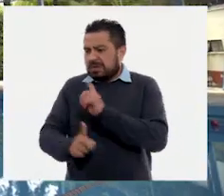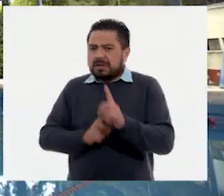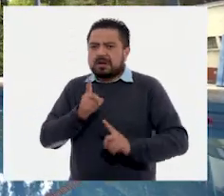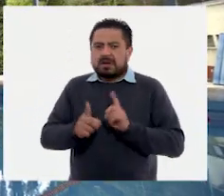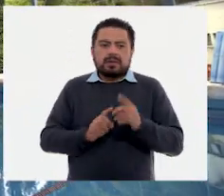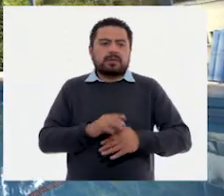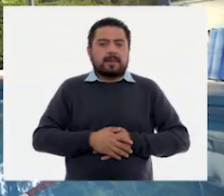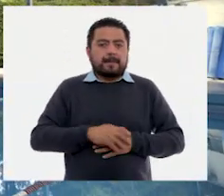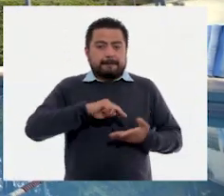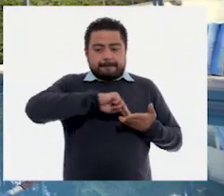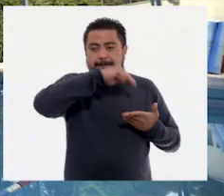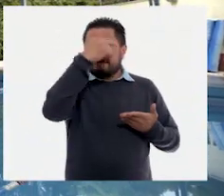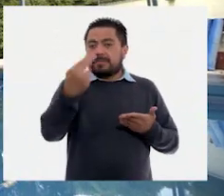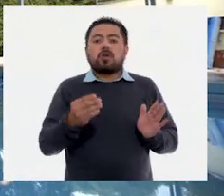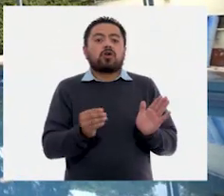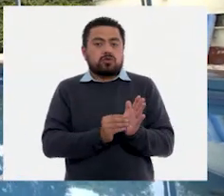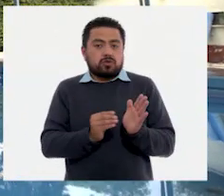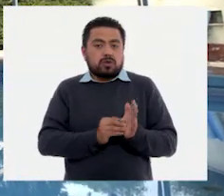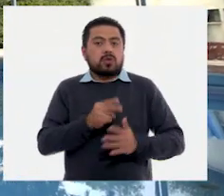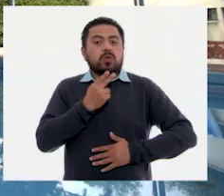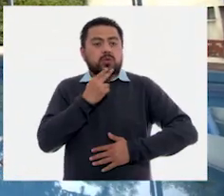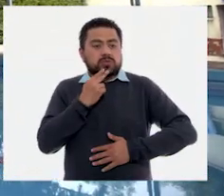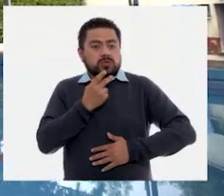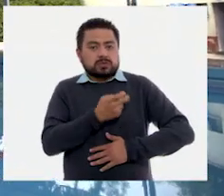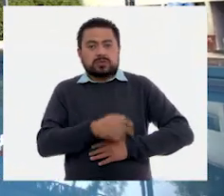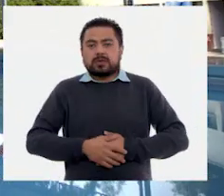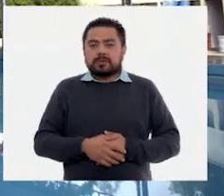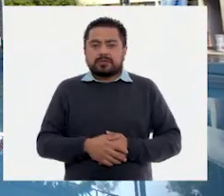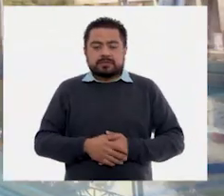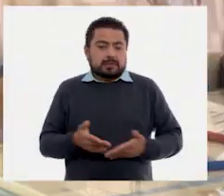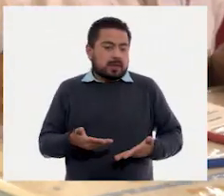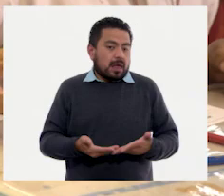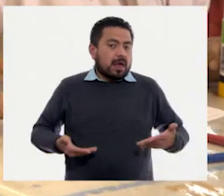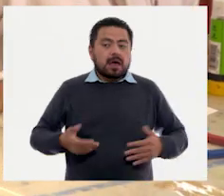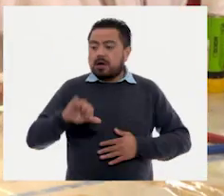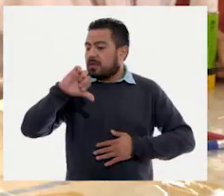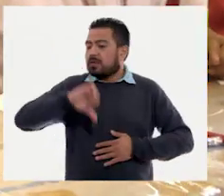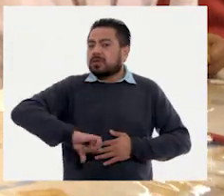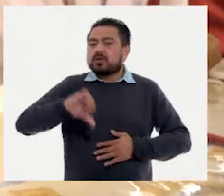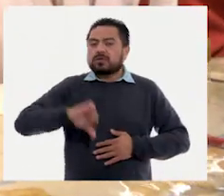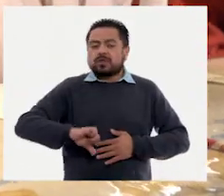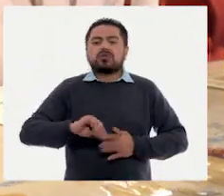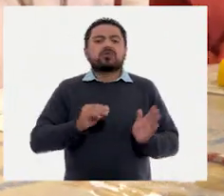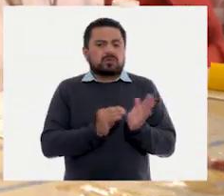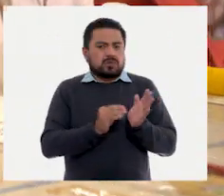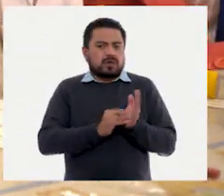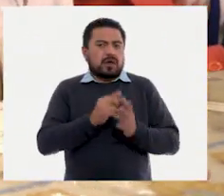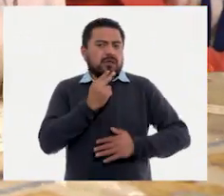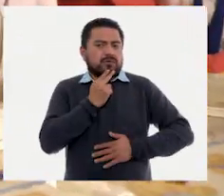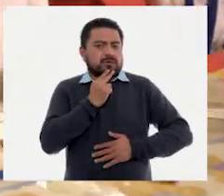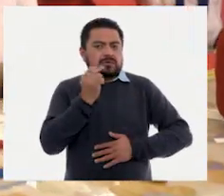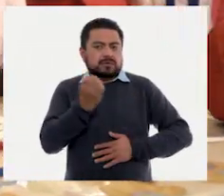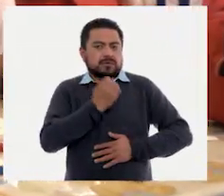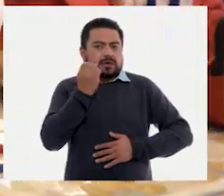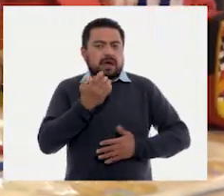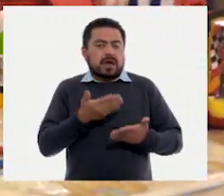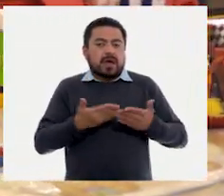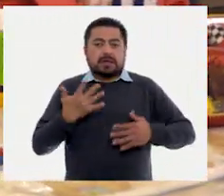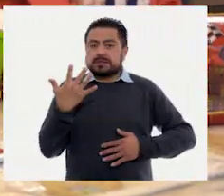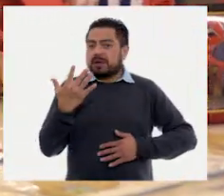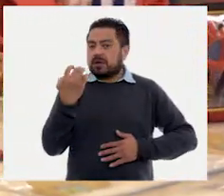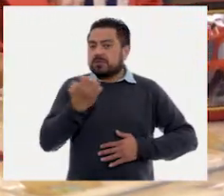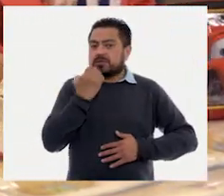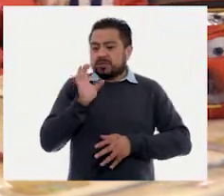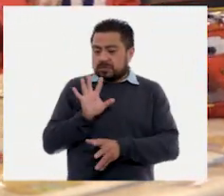una piscina que todavía está en uso y actualmente todavía funciona como escuela. Ahora son 5 escuelas las que hay